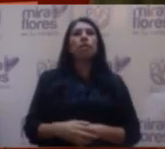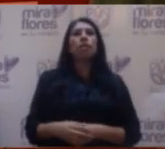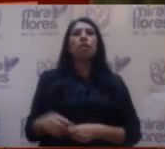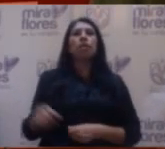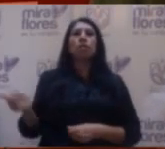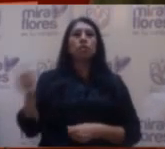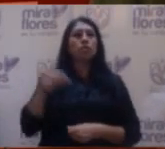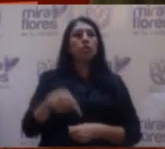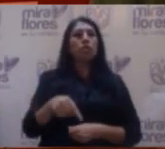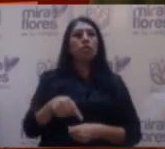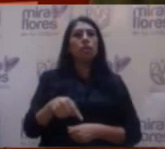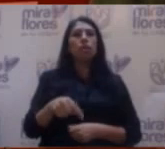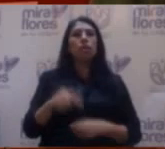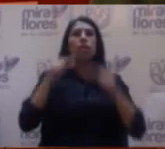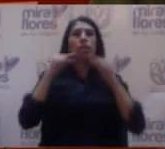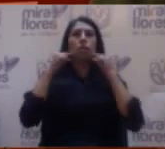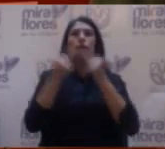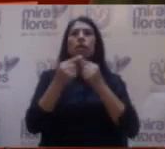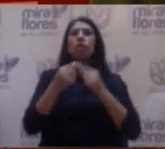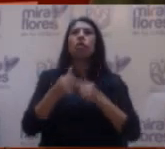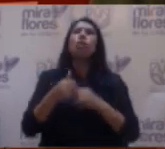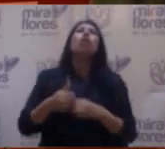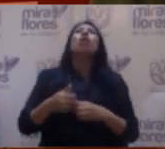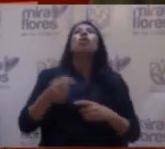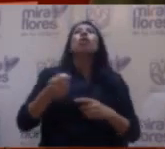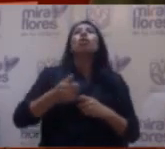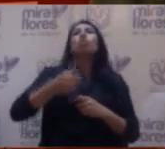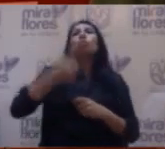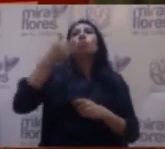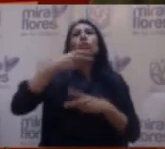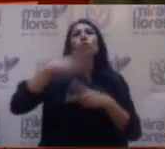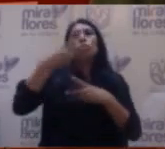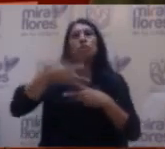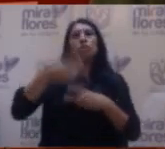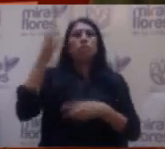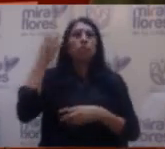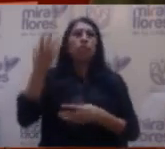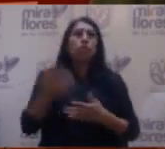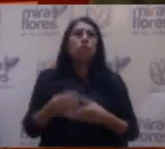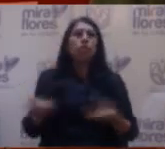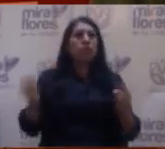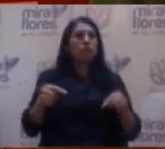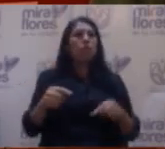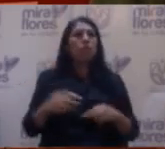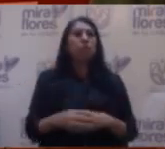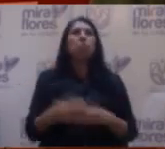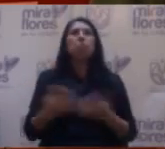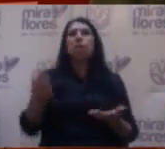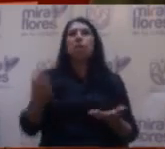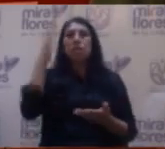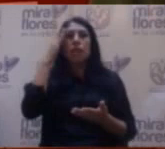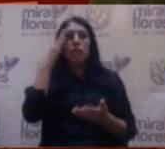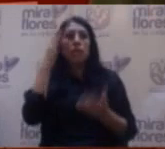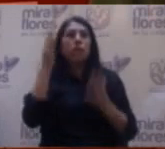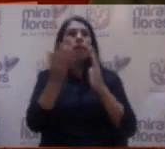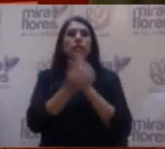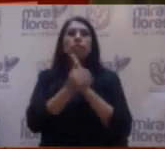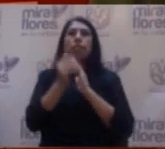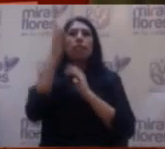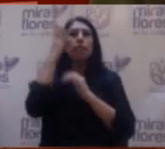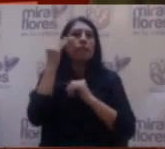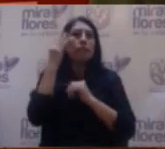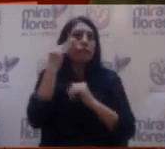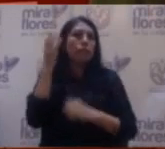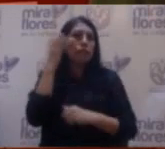de Gobernando con los Vecinos, que se hace todos los días miércoles acá, para conocer experiencias de la municipalidad.